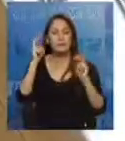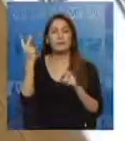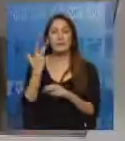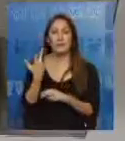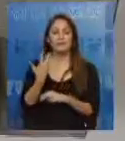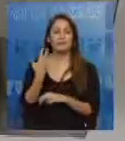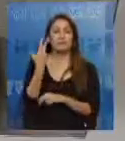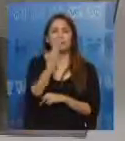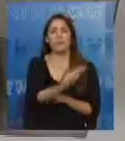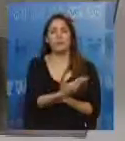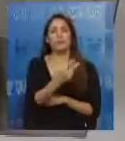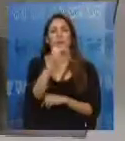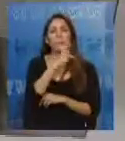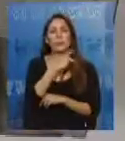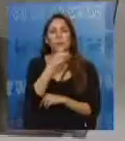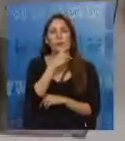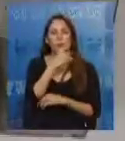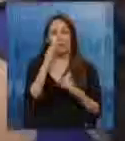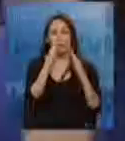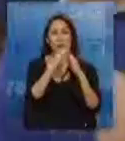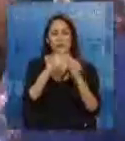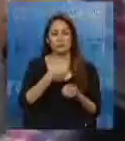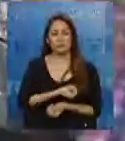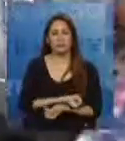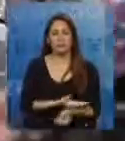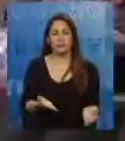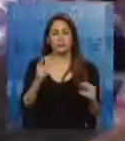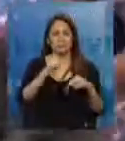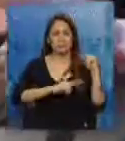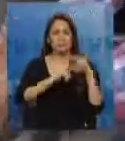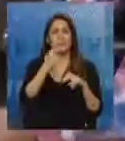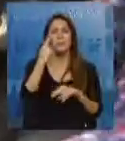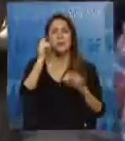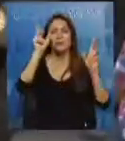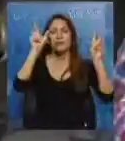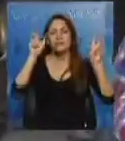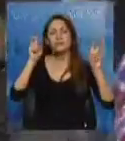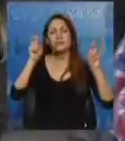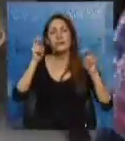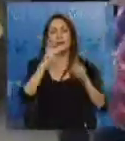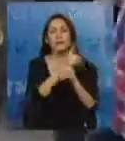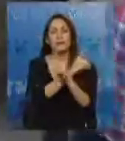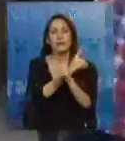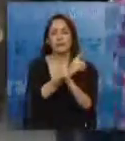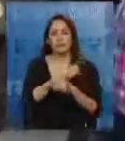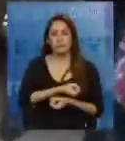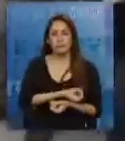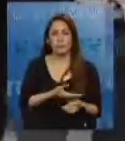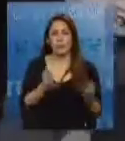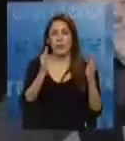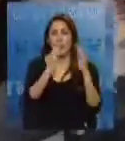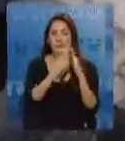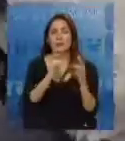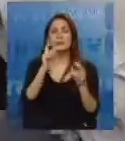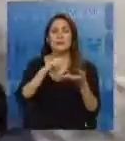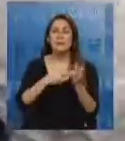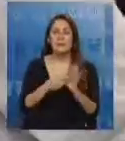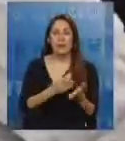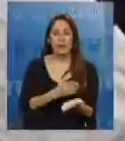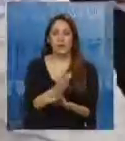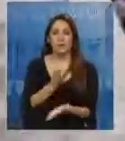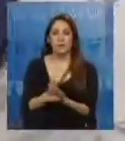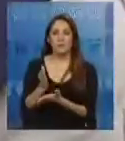Puerto Viejo para entregar viviendas del programa Juntos por Ti. El programa tiene como objetivo dotar de casas accesibles a personas